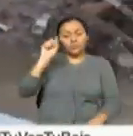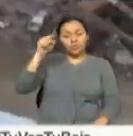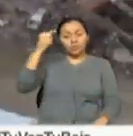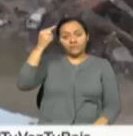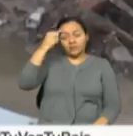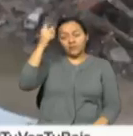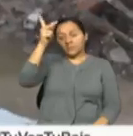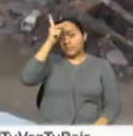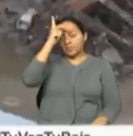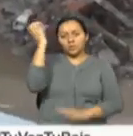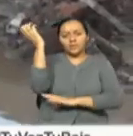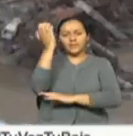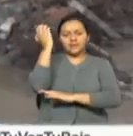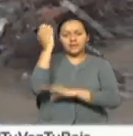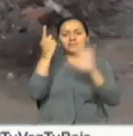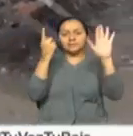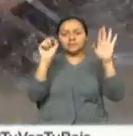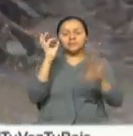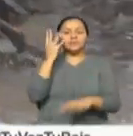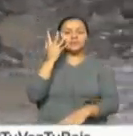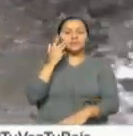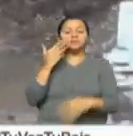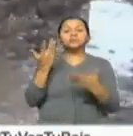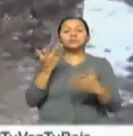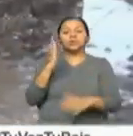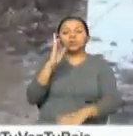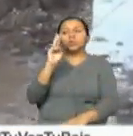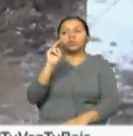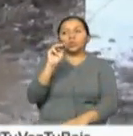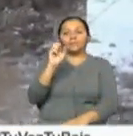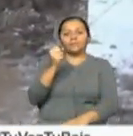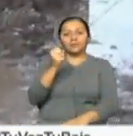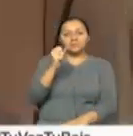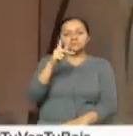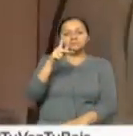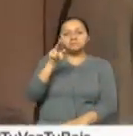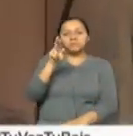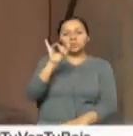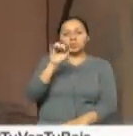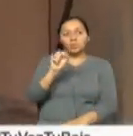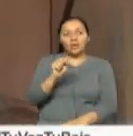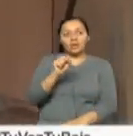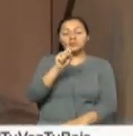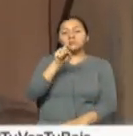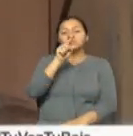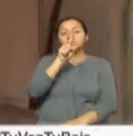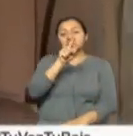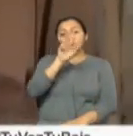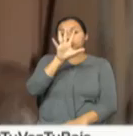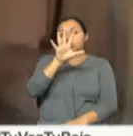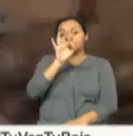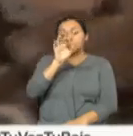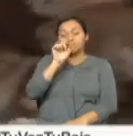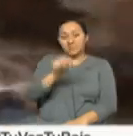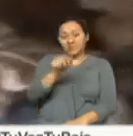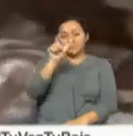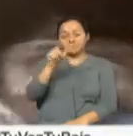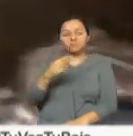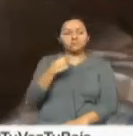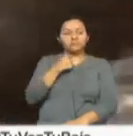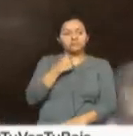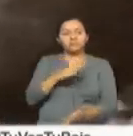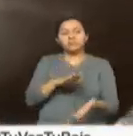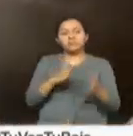de emergencia por 60 días en las regiones de Tumbes, Piura y Lambayeque, donde hay más de 159.000 afectados y murieron